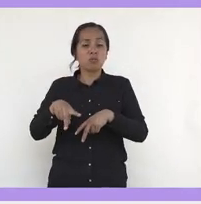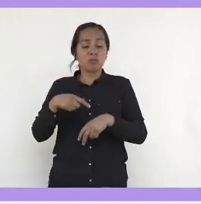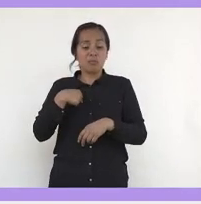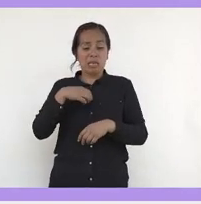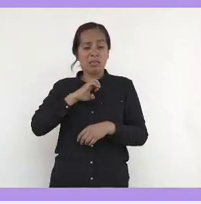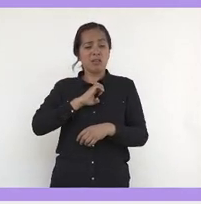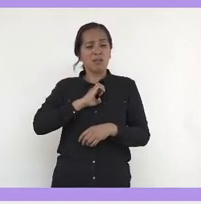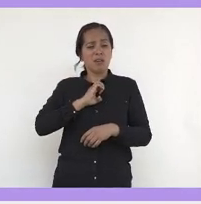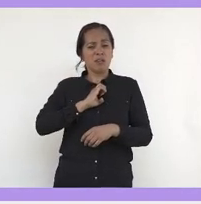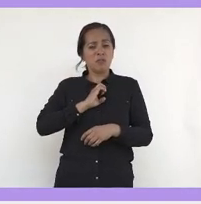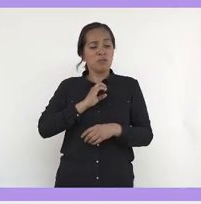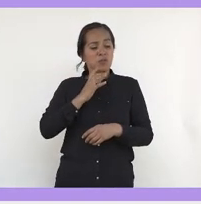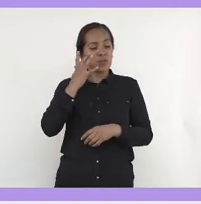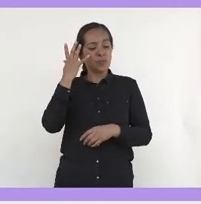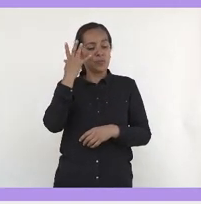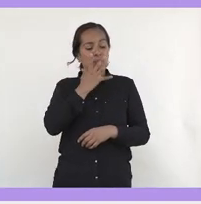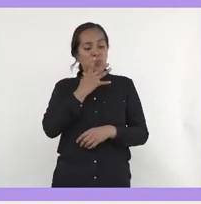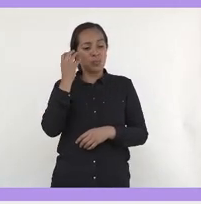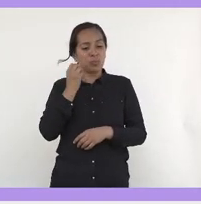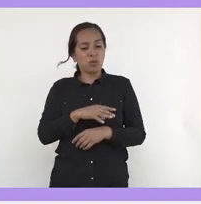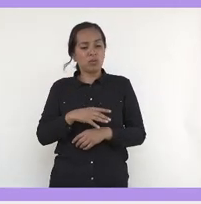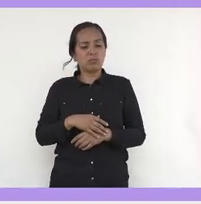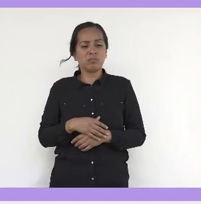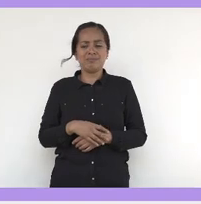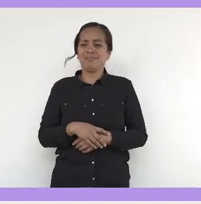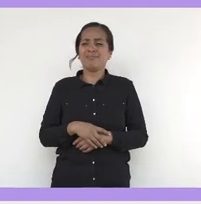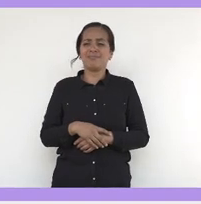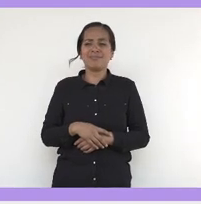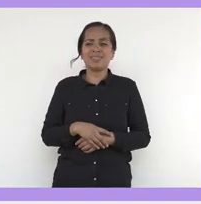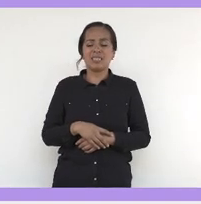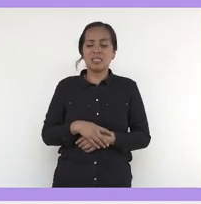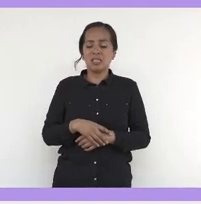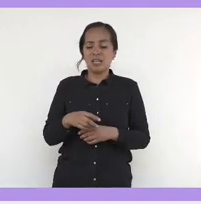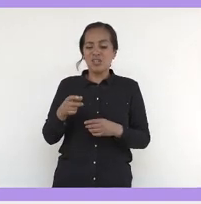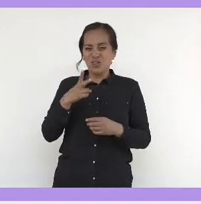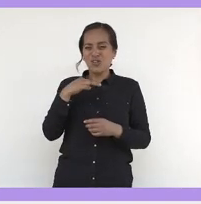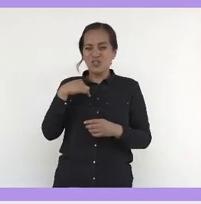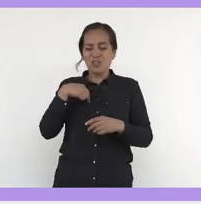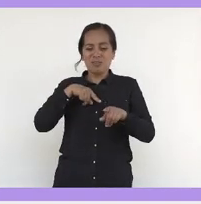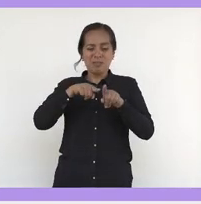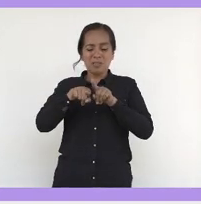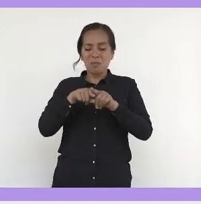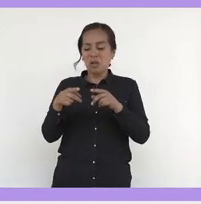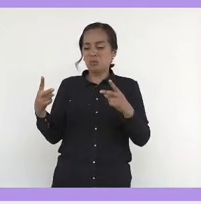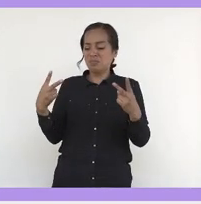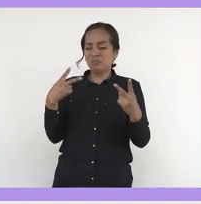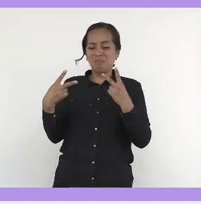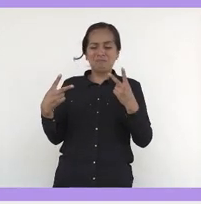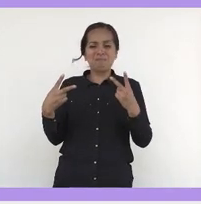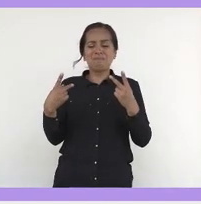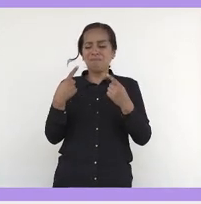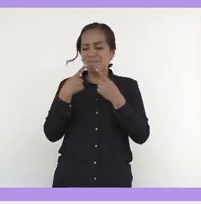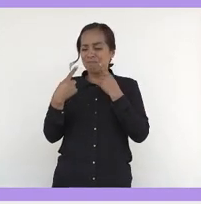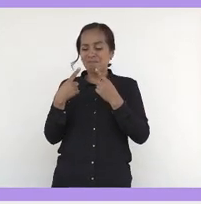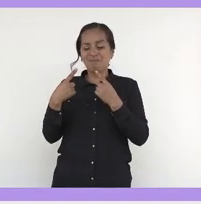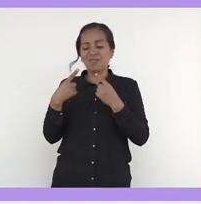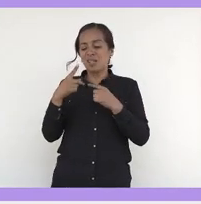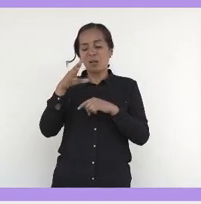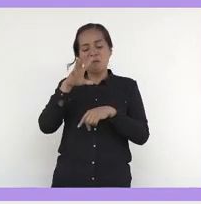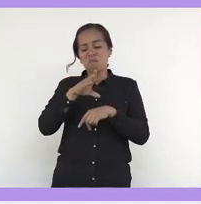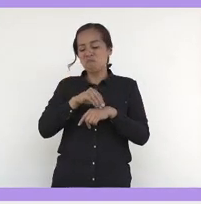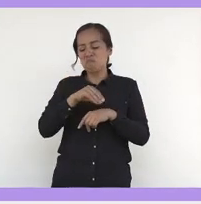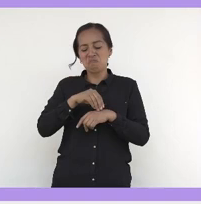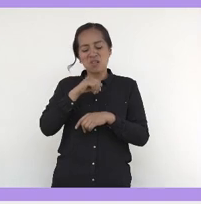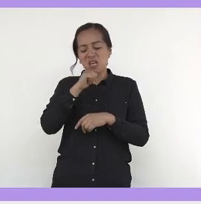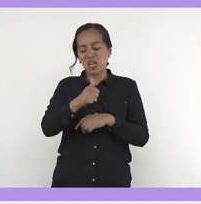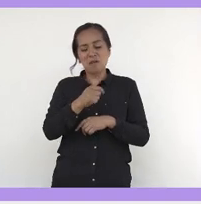volvían a ver hijo no nos van a dejar ir y él seguía verdad contento y yo bueno Dame